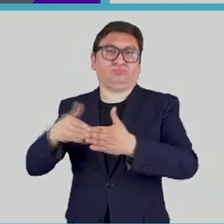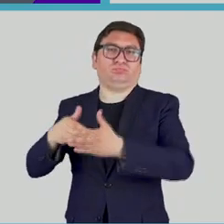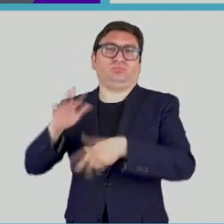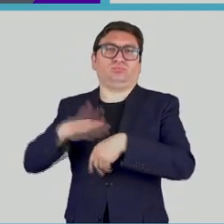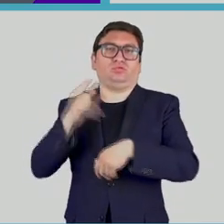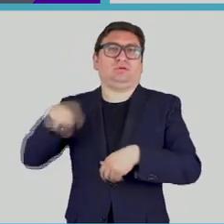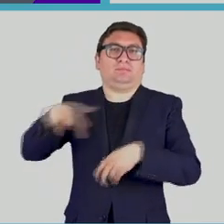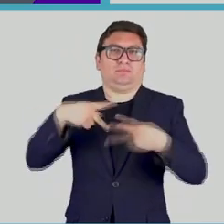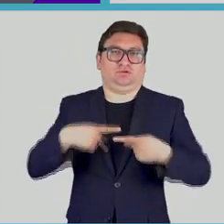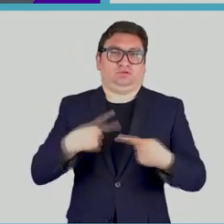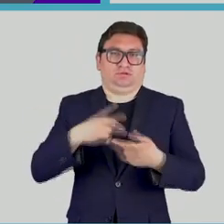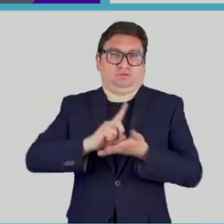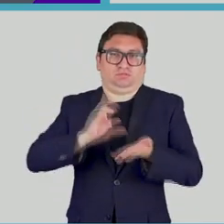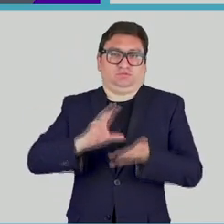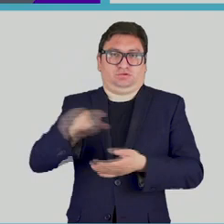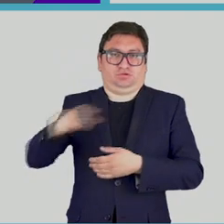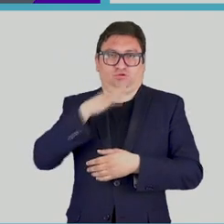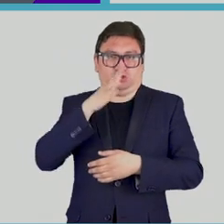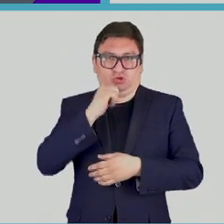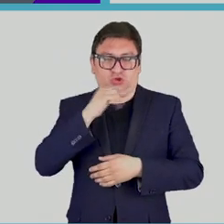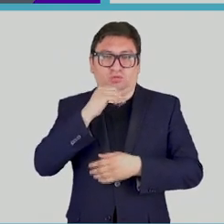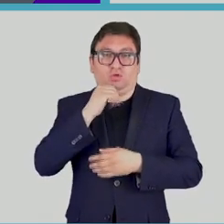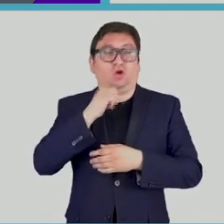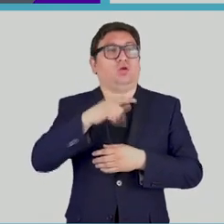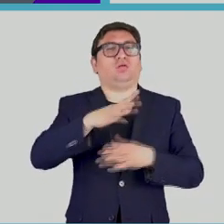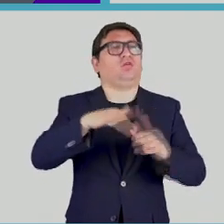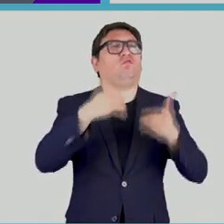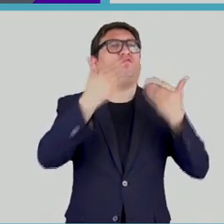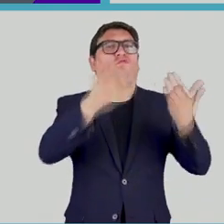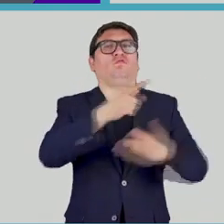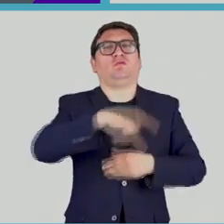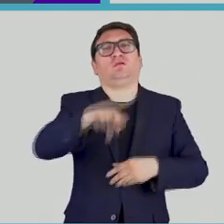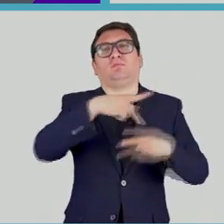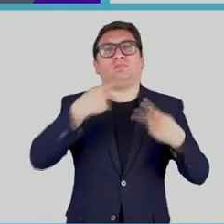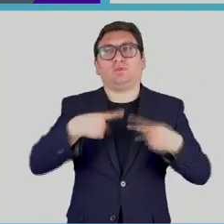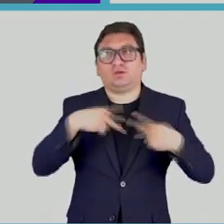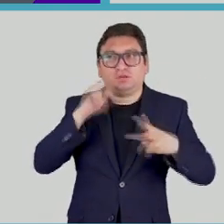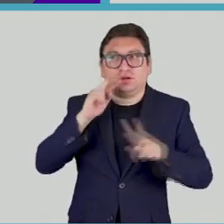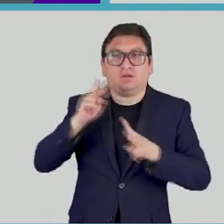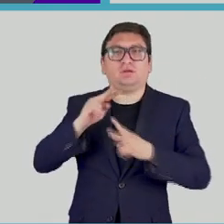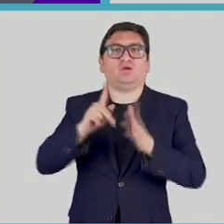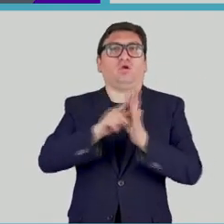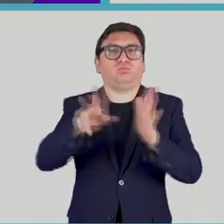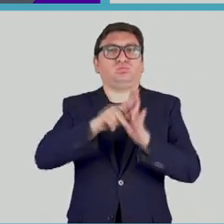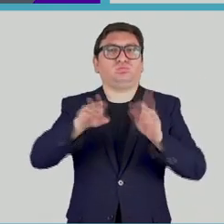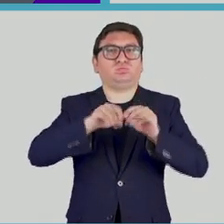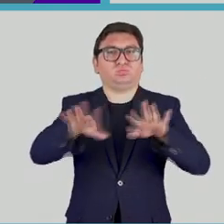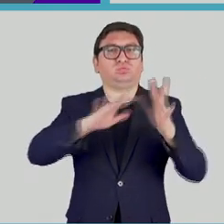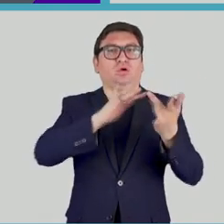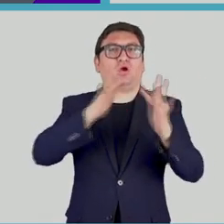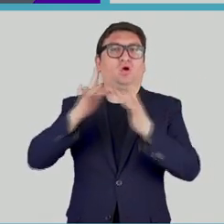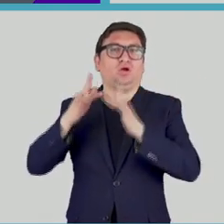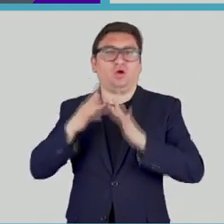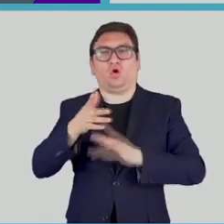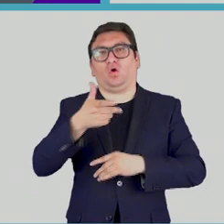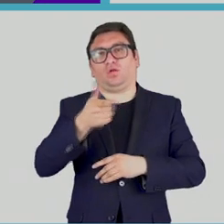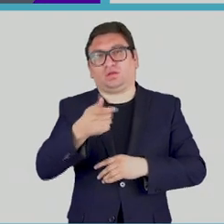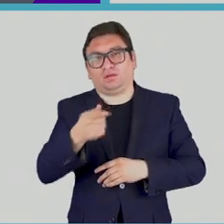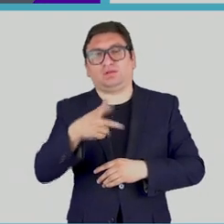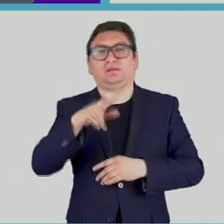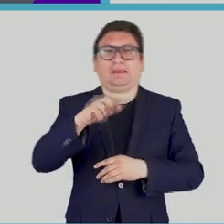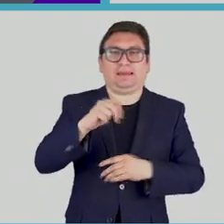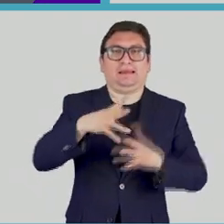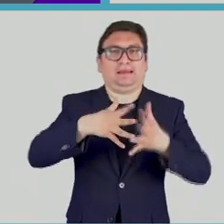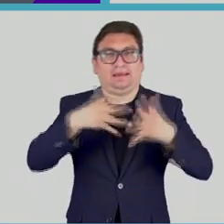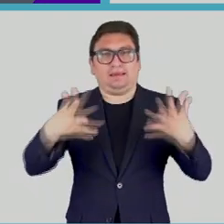limitaciones que tienen estas personas y que no hay interés de de las grandes redes o si de las